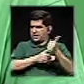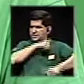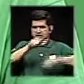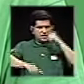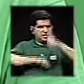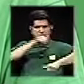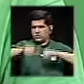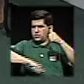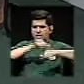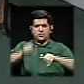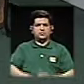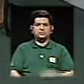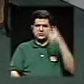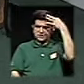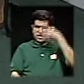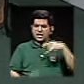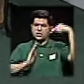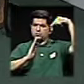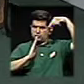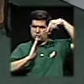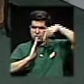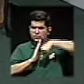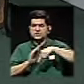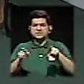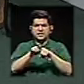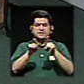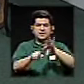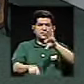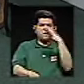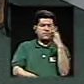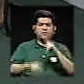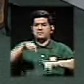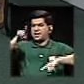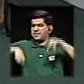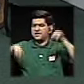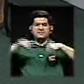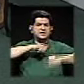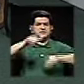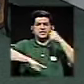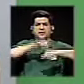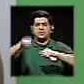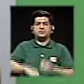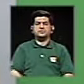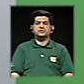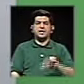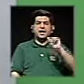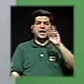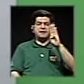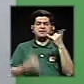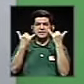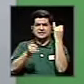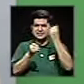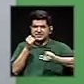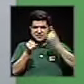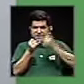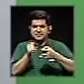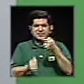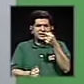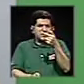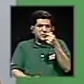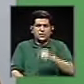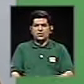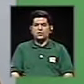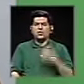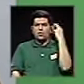claro se ha se ha profundizado Si se quiere las formas y y la diversidad de estas luchas Sí anri ya como para cerrar así en un poquito